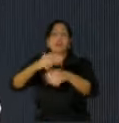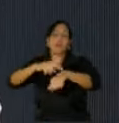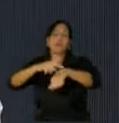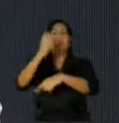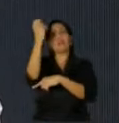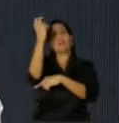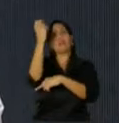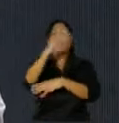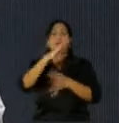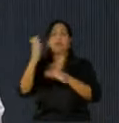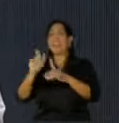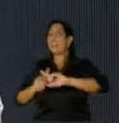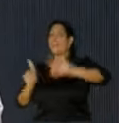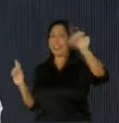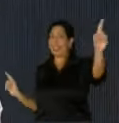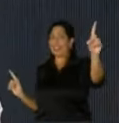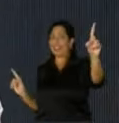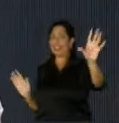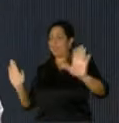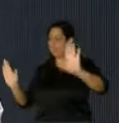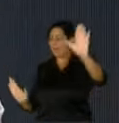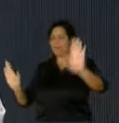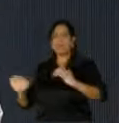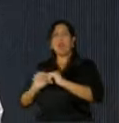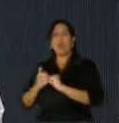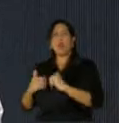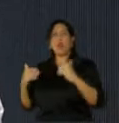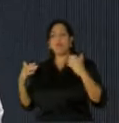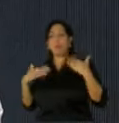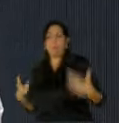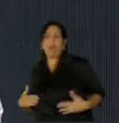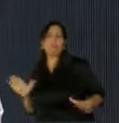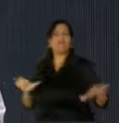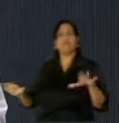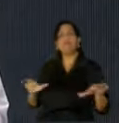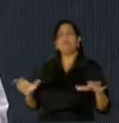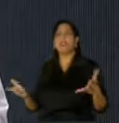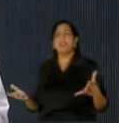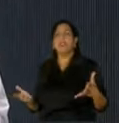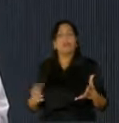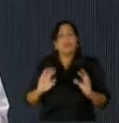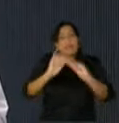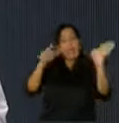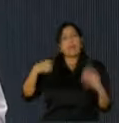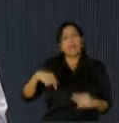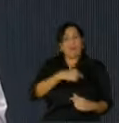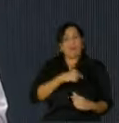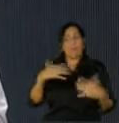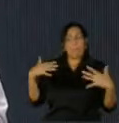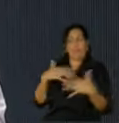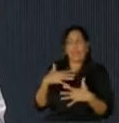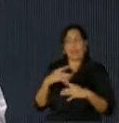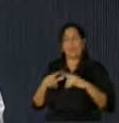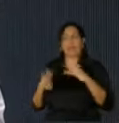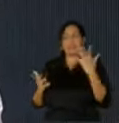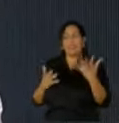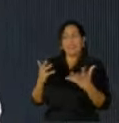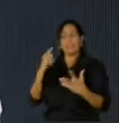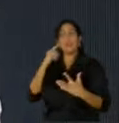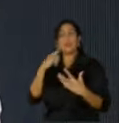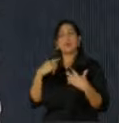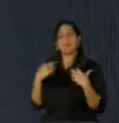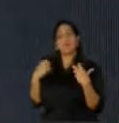y dentro de todo, de mucho crecimiento. Siempre hay miedo, pero dentro de todo es más, te hace más fuerte,